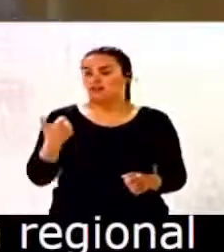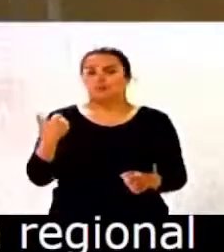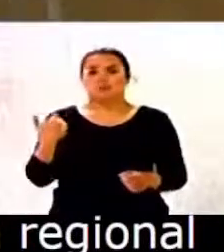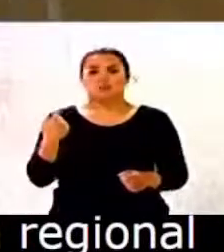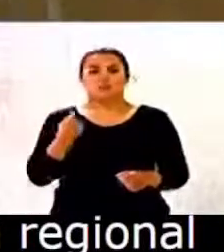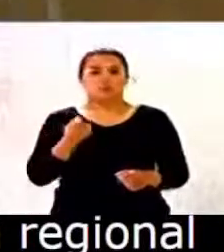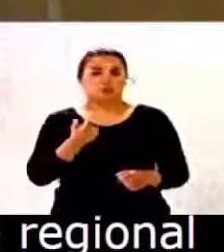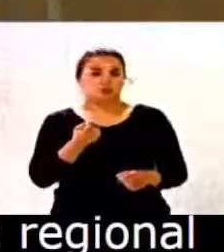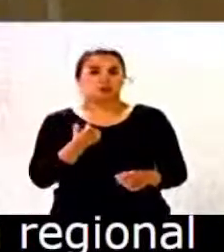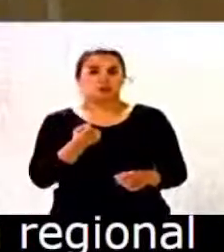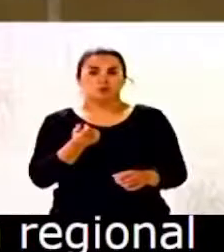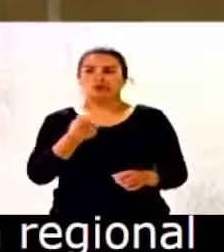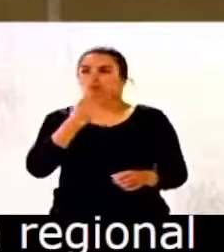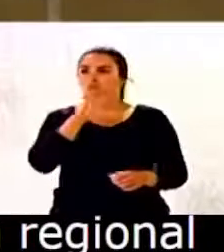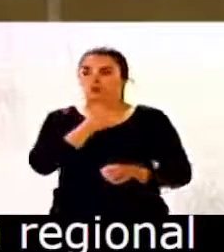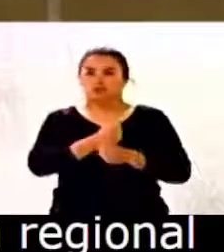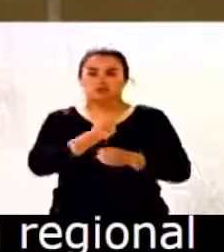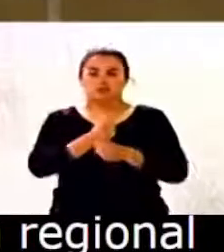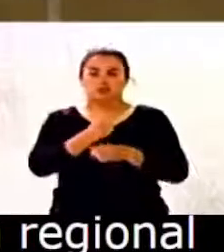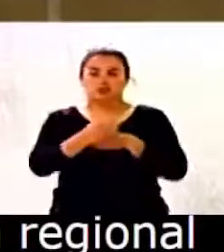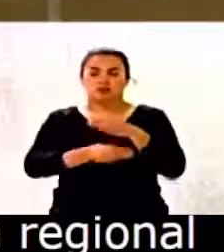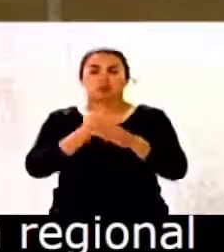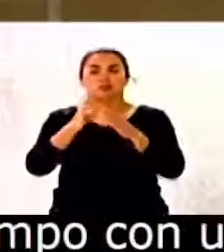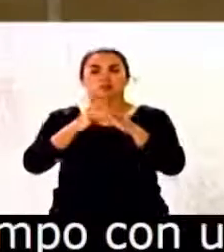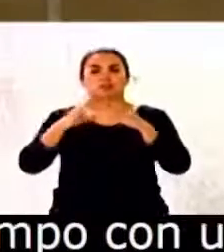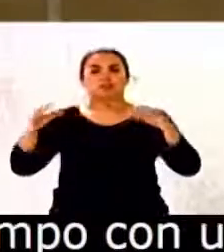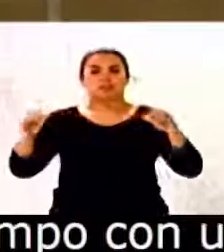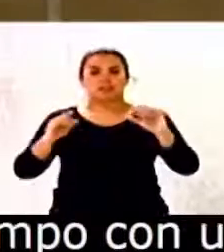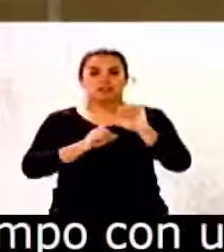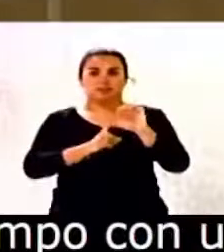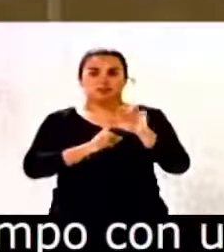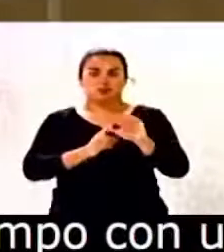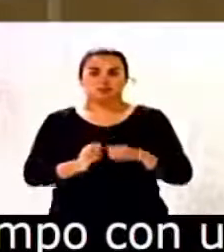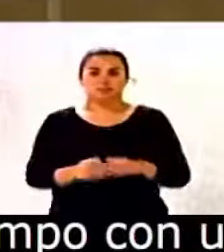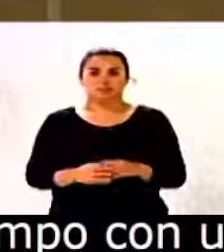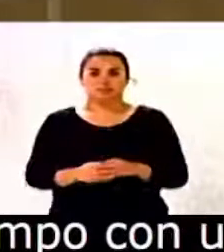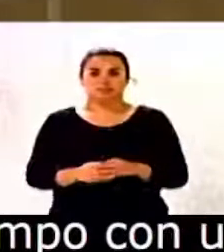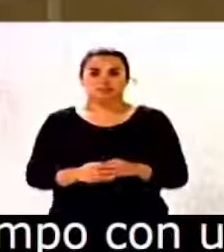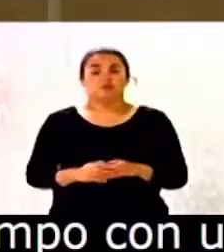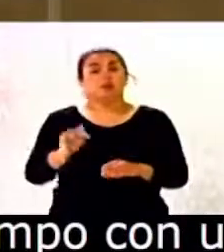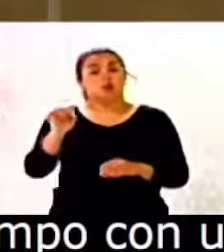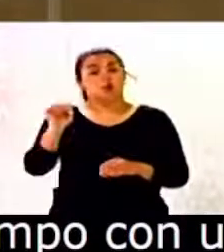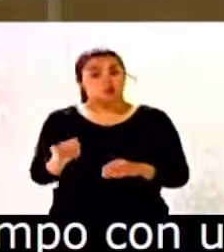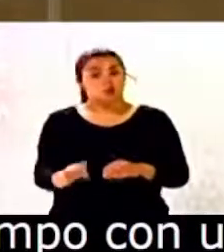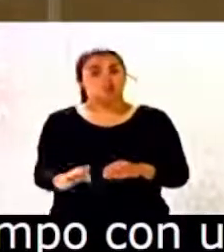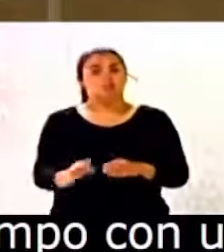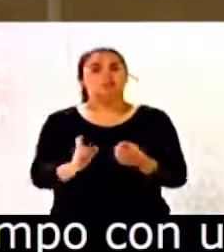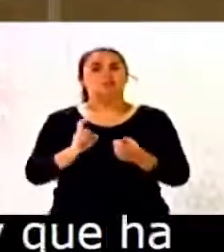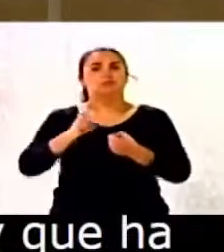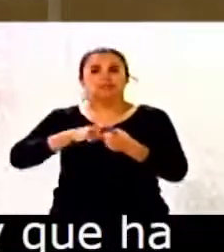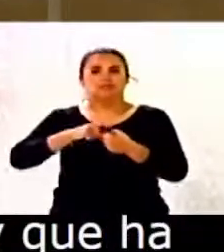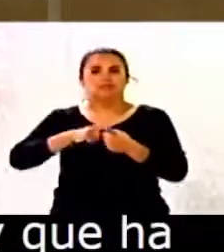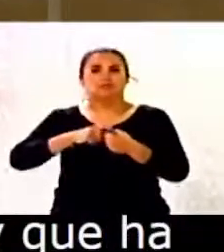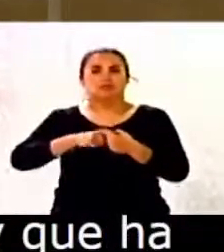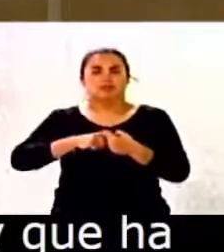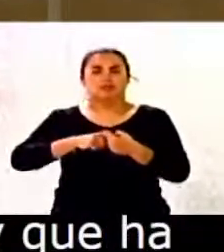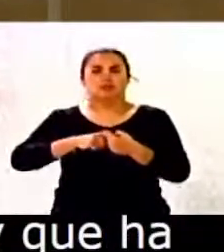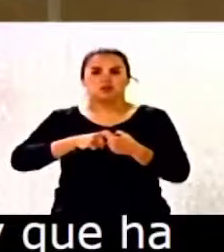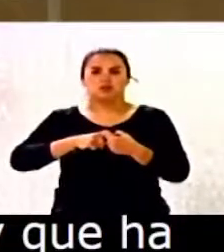tiempo con un trabajo por parte de la Universidad de Extremadura. Hoy que ha tenido la participación